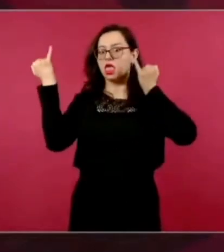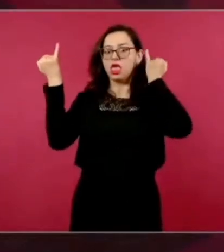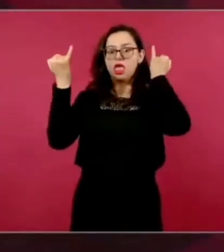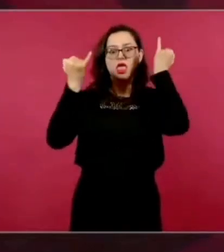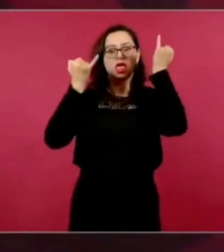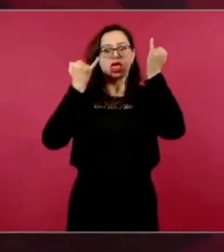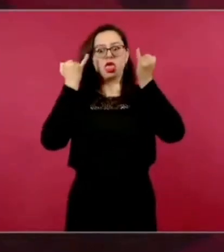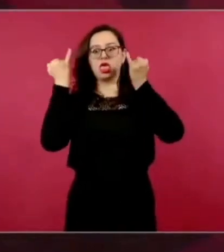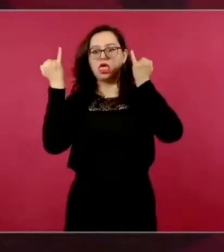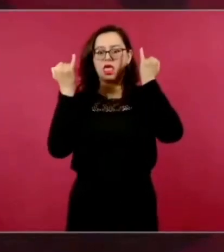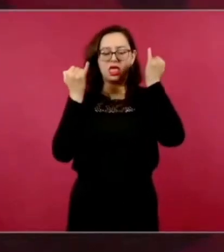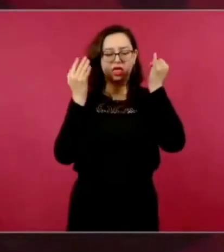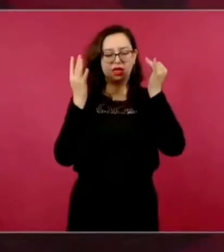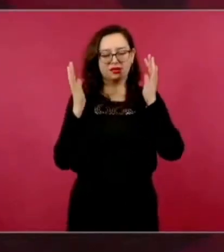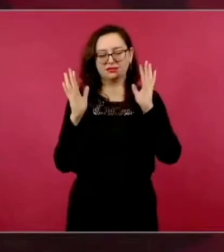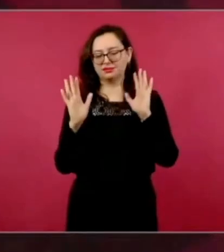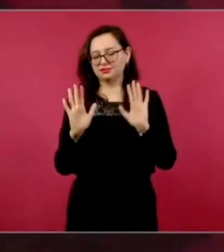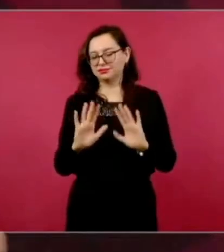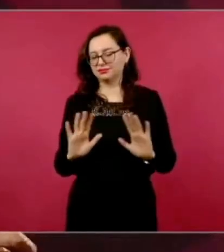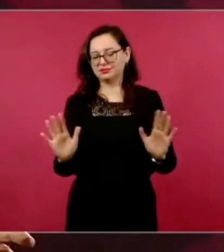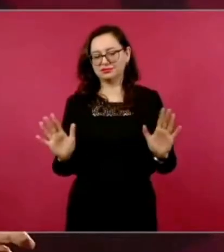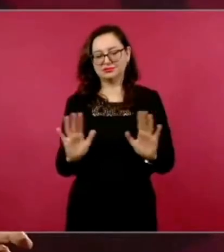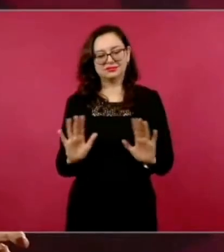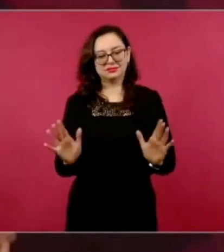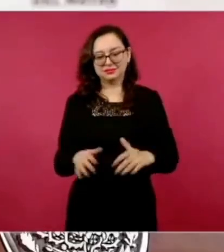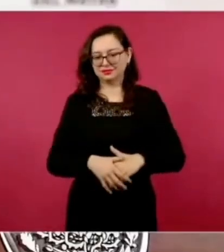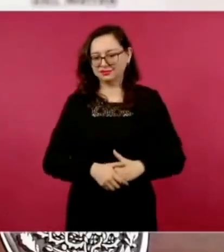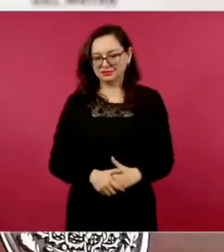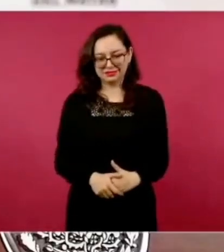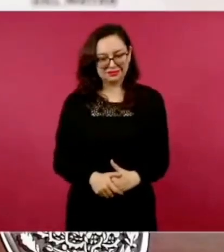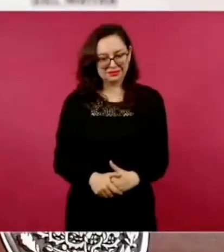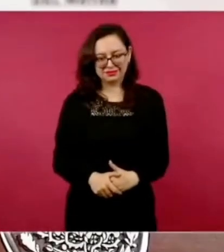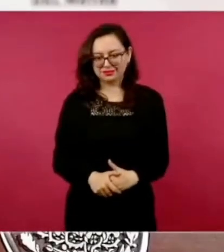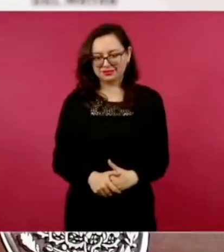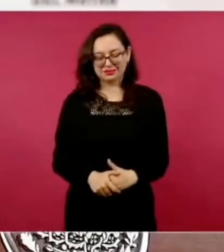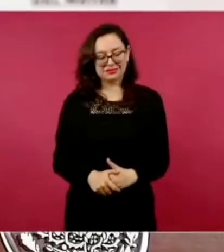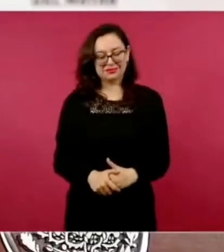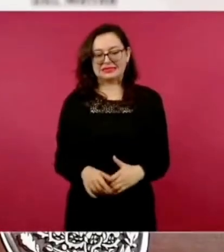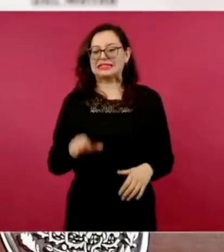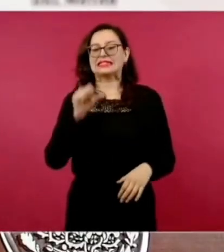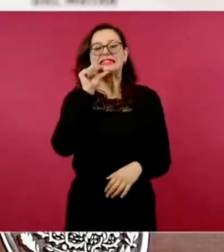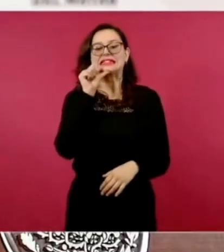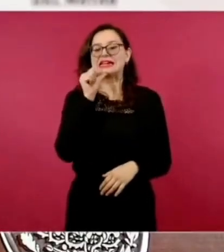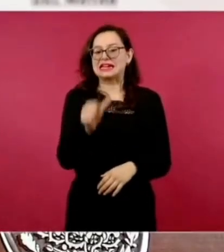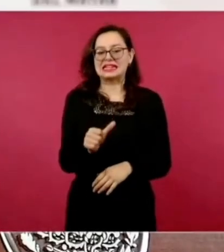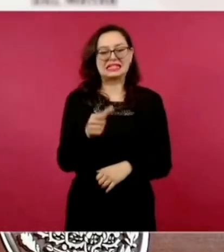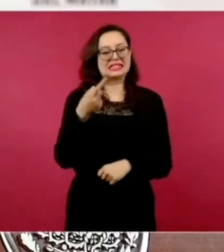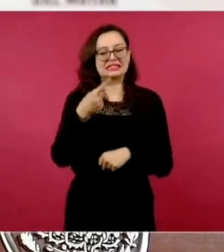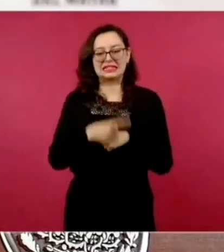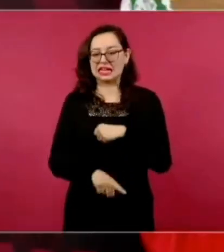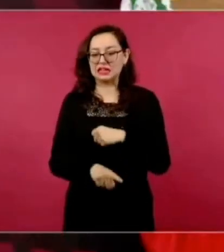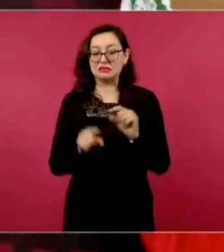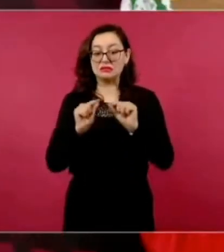las reformas al Poder Judicial van a perjudicar. No, al